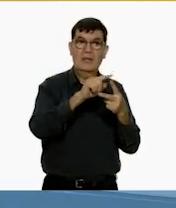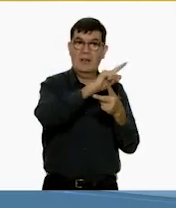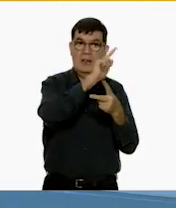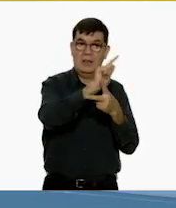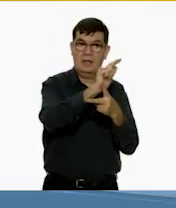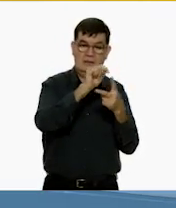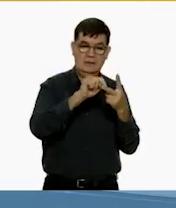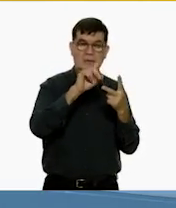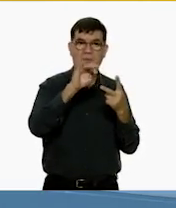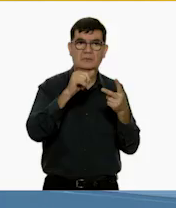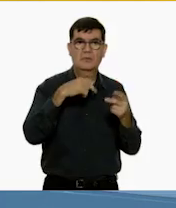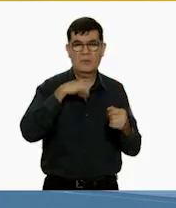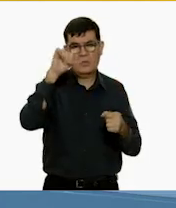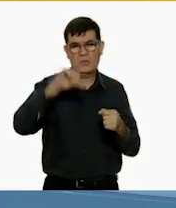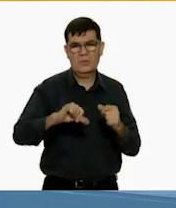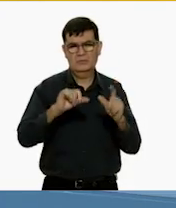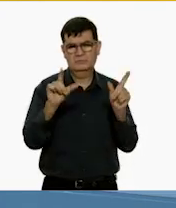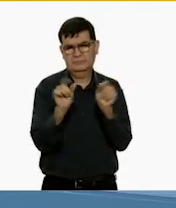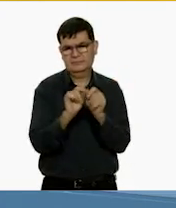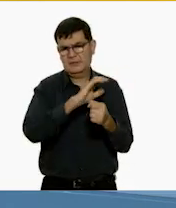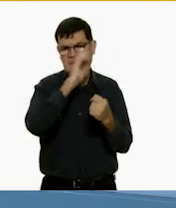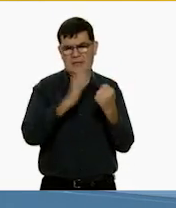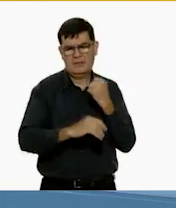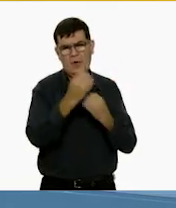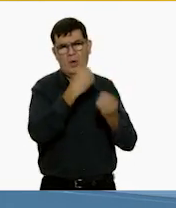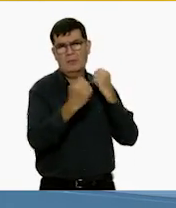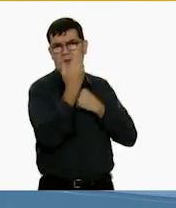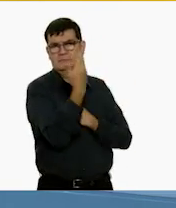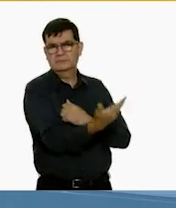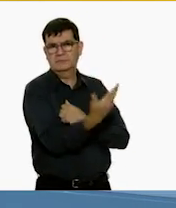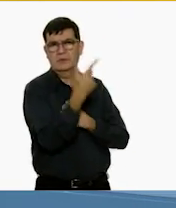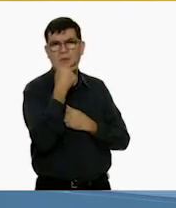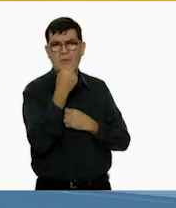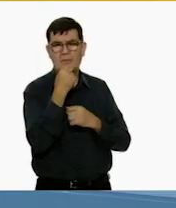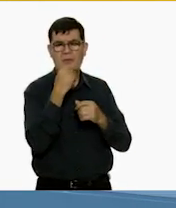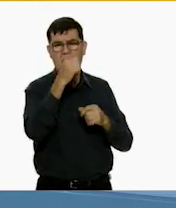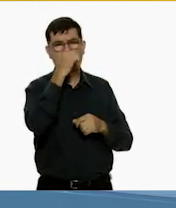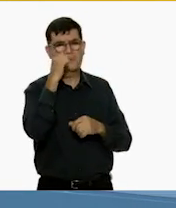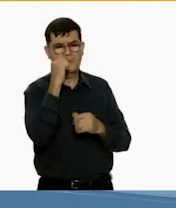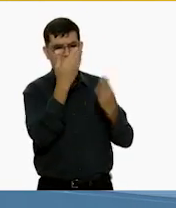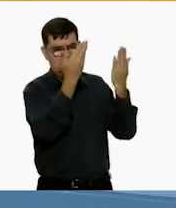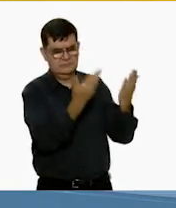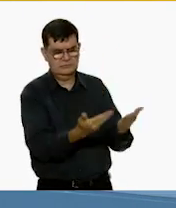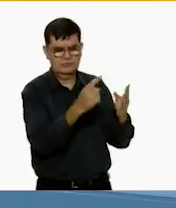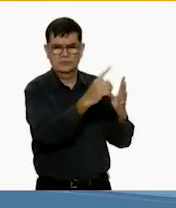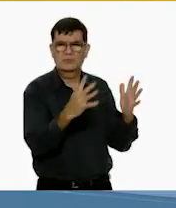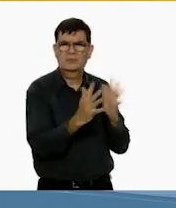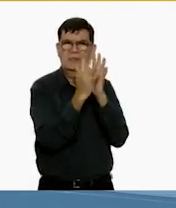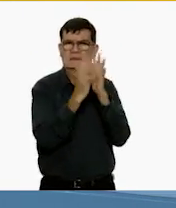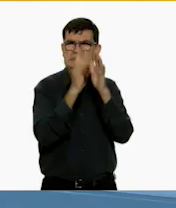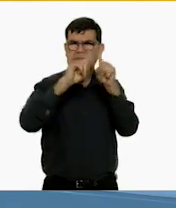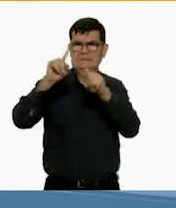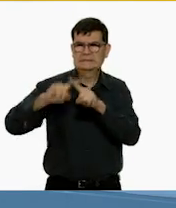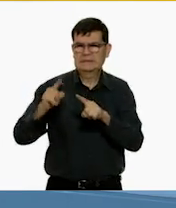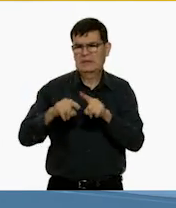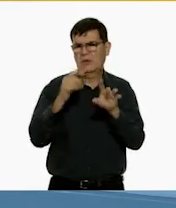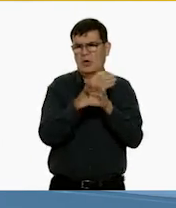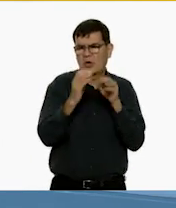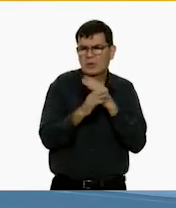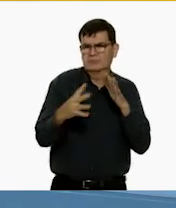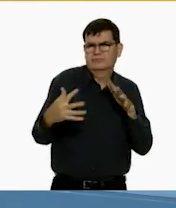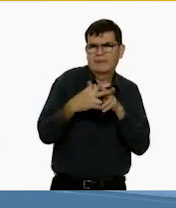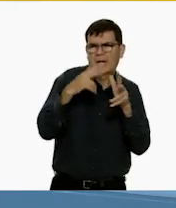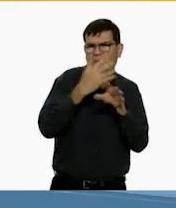hoy terminamos nuestro panorama general sobre la vida y obra de Benito Juárez y pudimos identificar su participación en distintos hechos históricos y